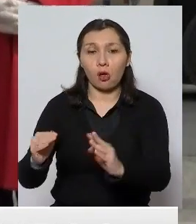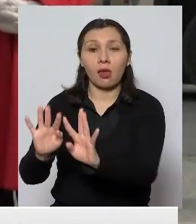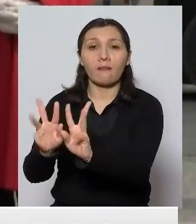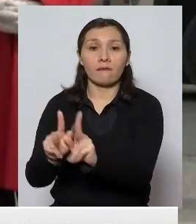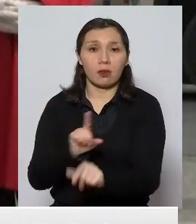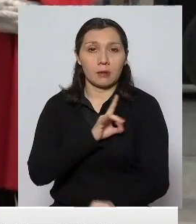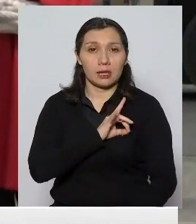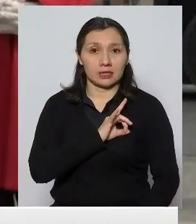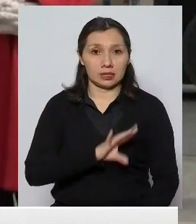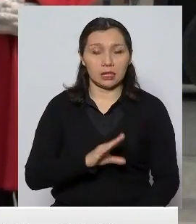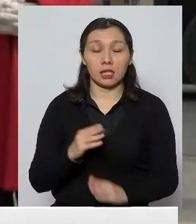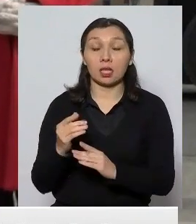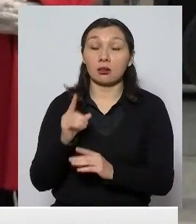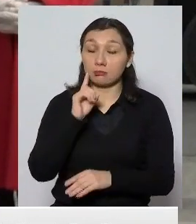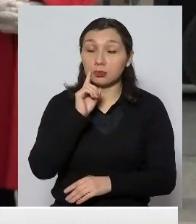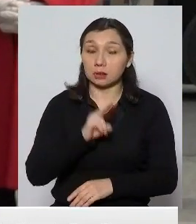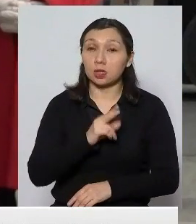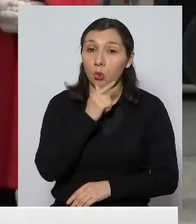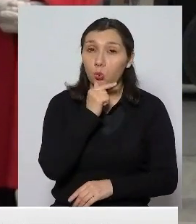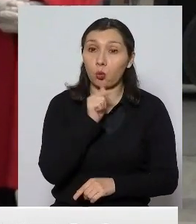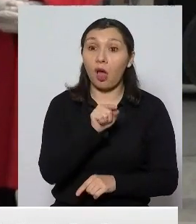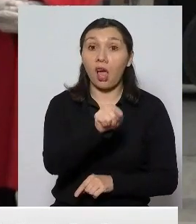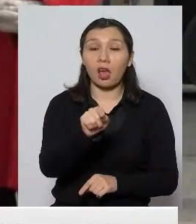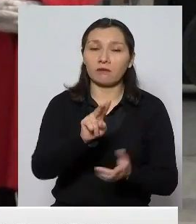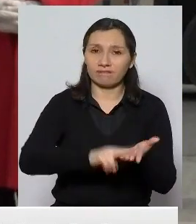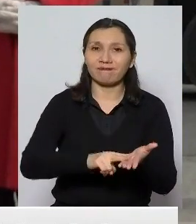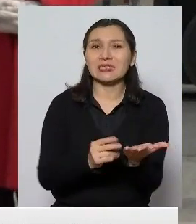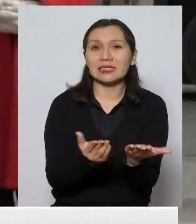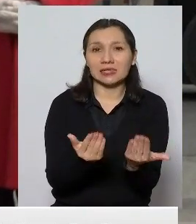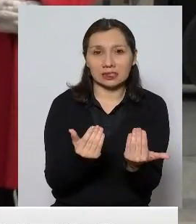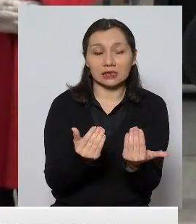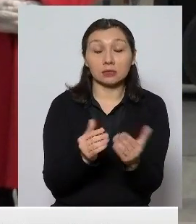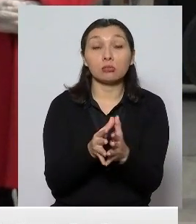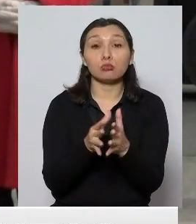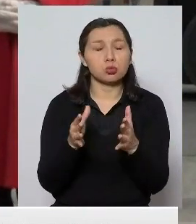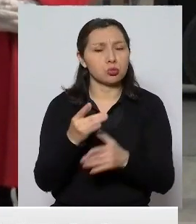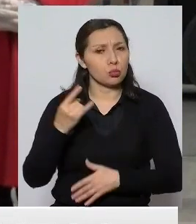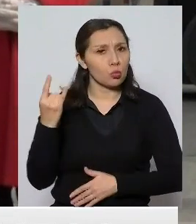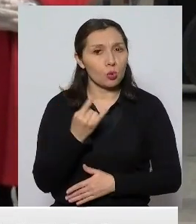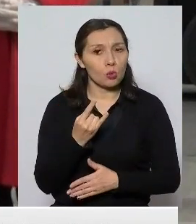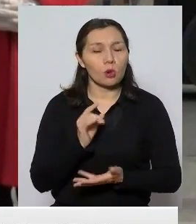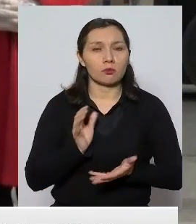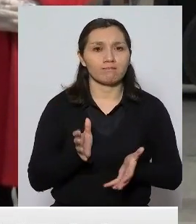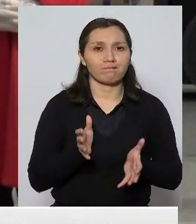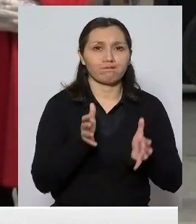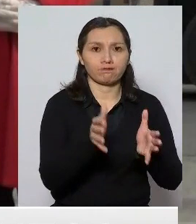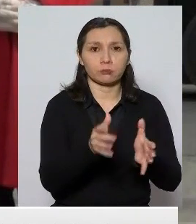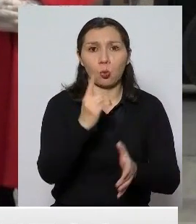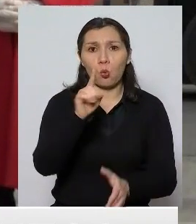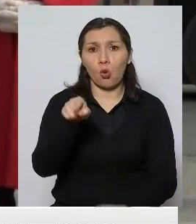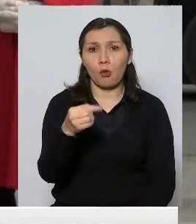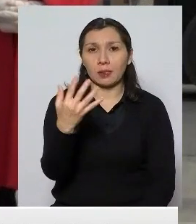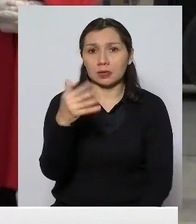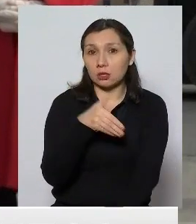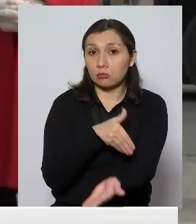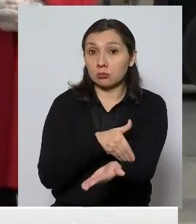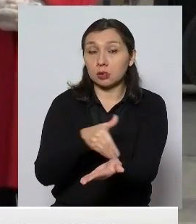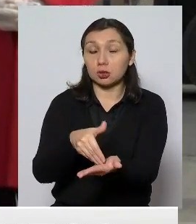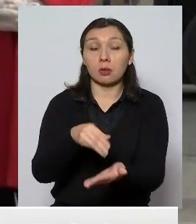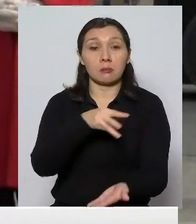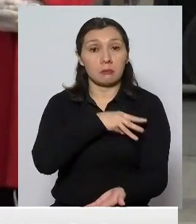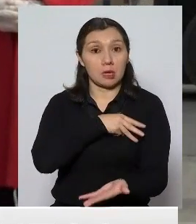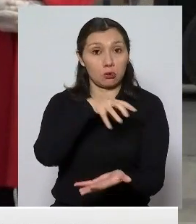familias chilenas que sin duda lo necesitaban y con mucha urgencia. 1,5 millones en la